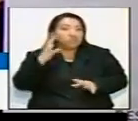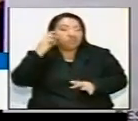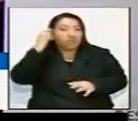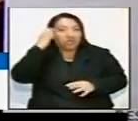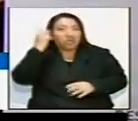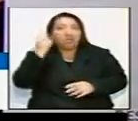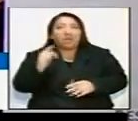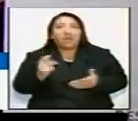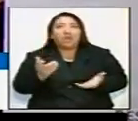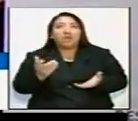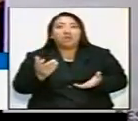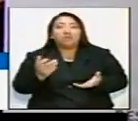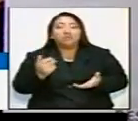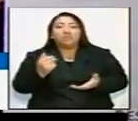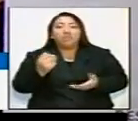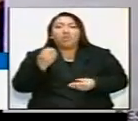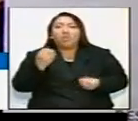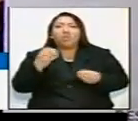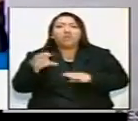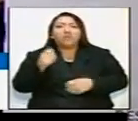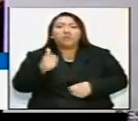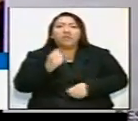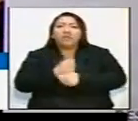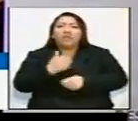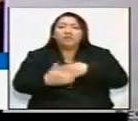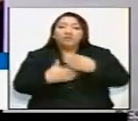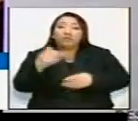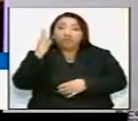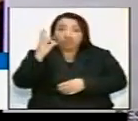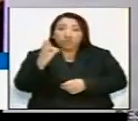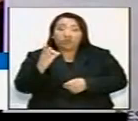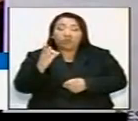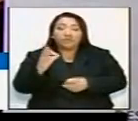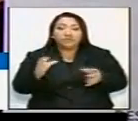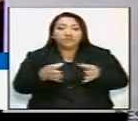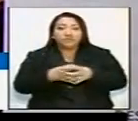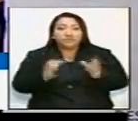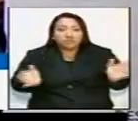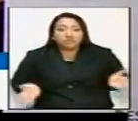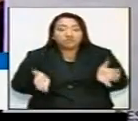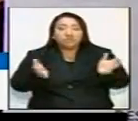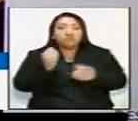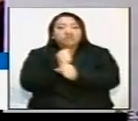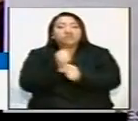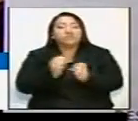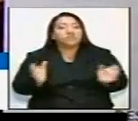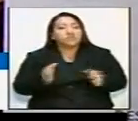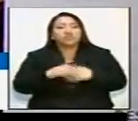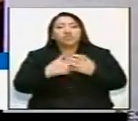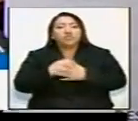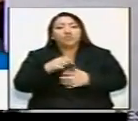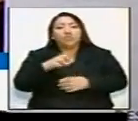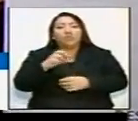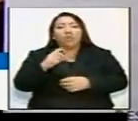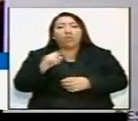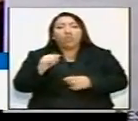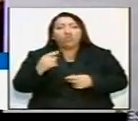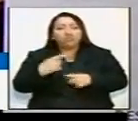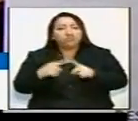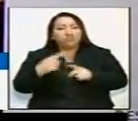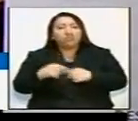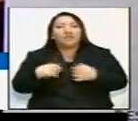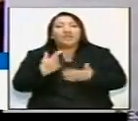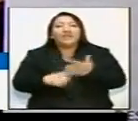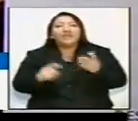políticas para una productividad, pensamos en impulsores de la productividad y los que permiten